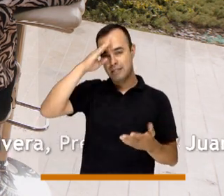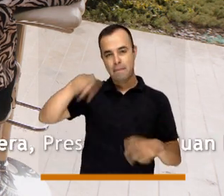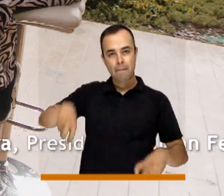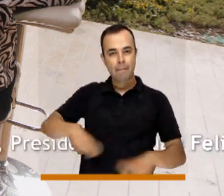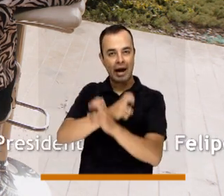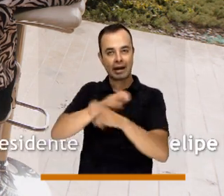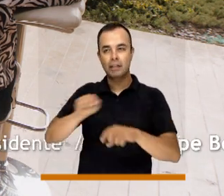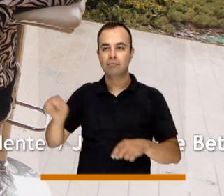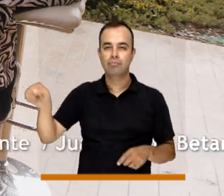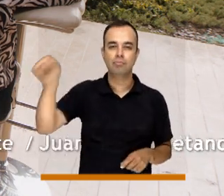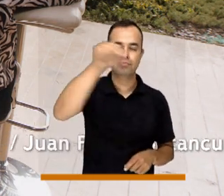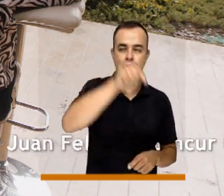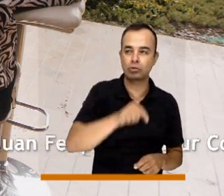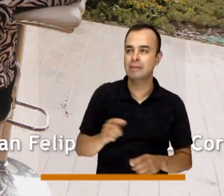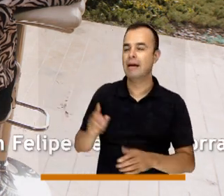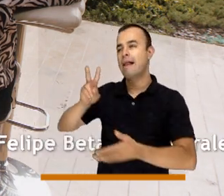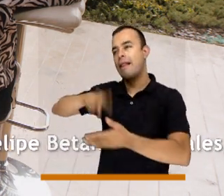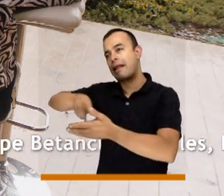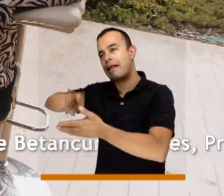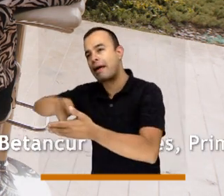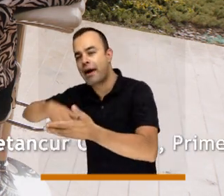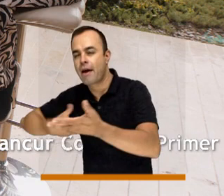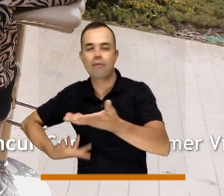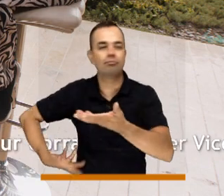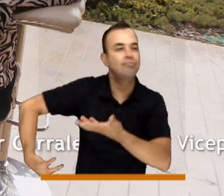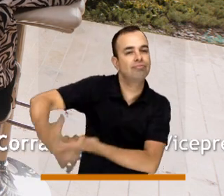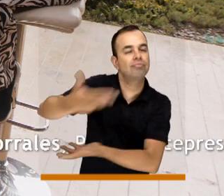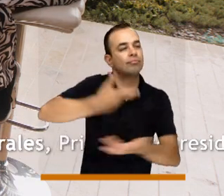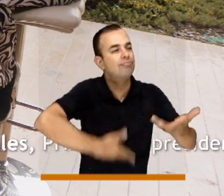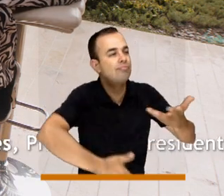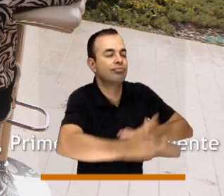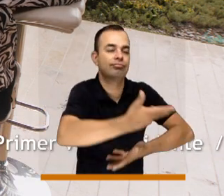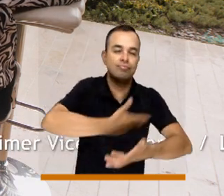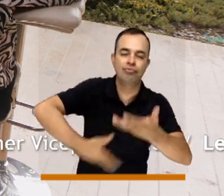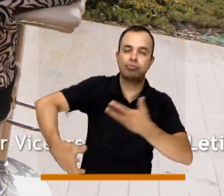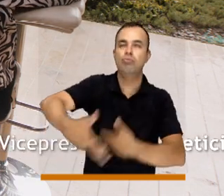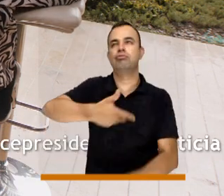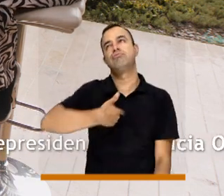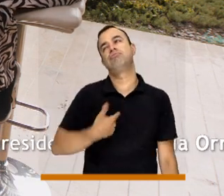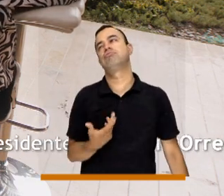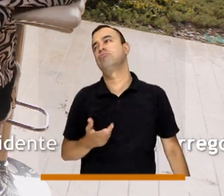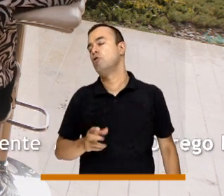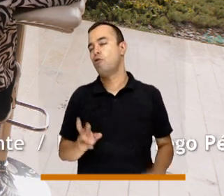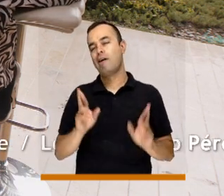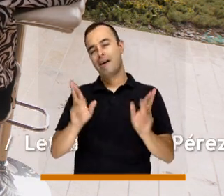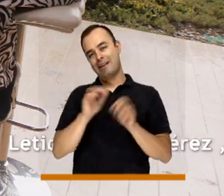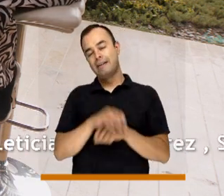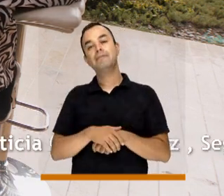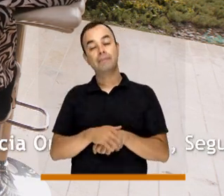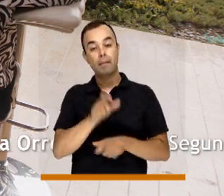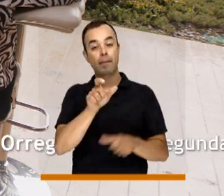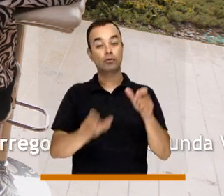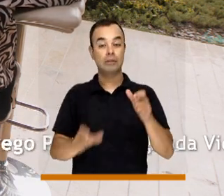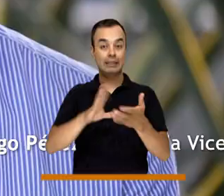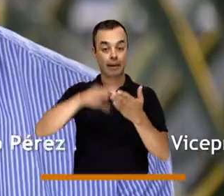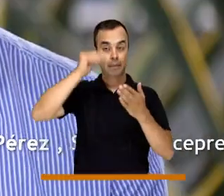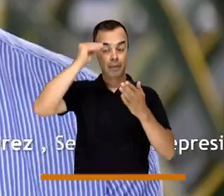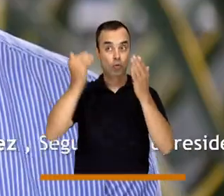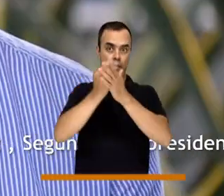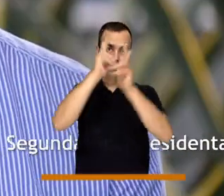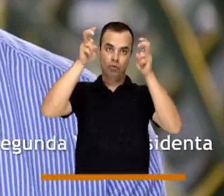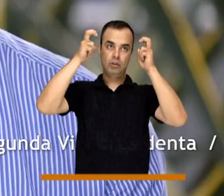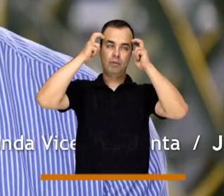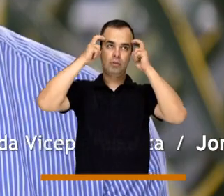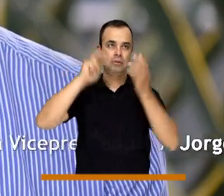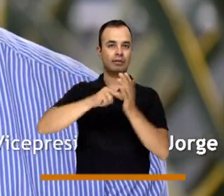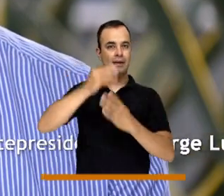con los ciudadanos y hacer unos, ¿cómo lo decimos? Unos conversatorios sobre el libro, sería espectacular. Es decir, necesitamos una ciudad cada vez más culta.